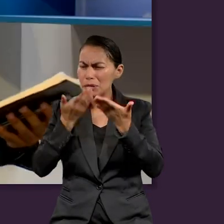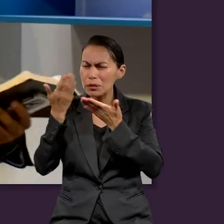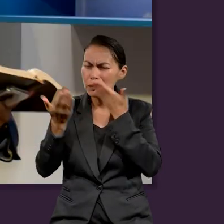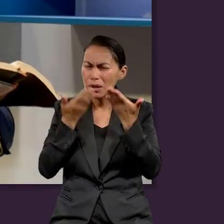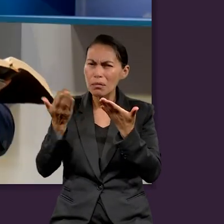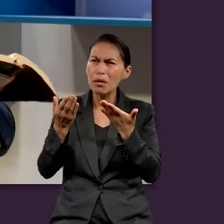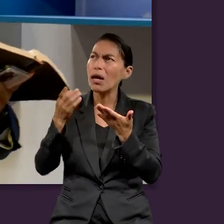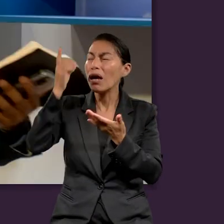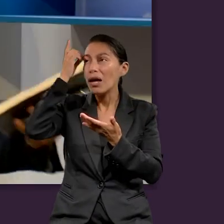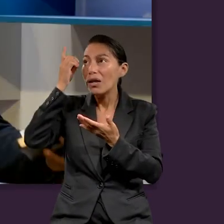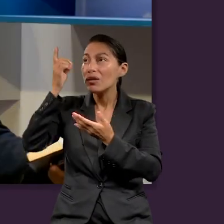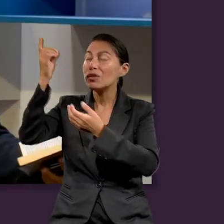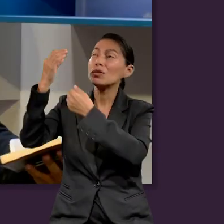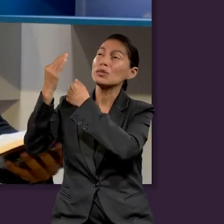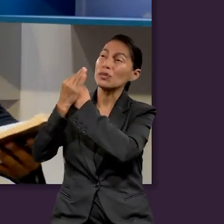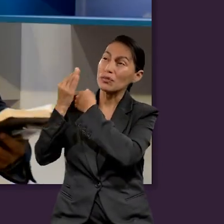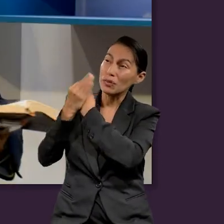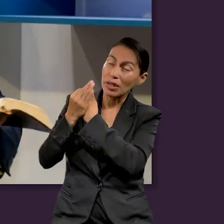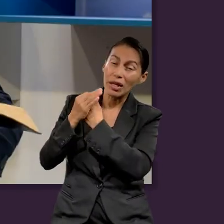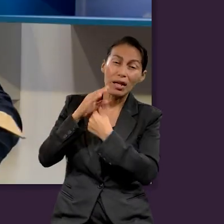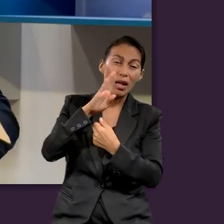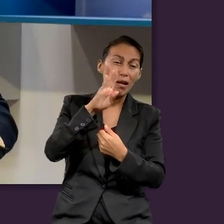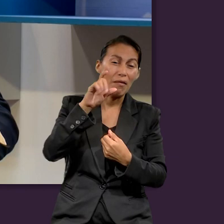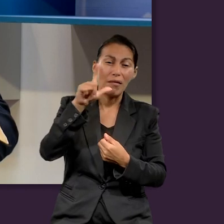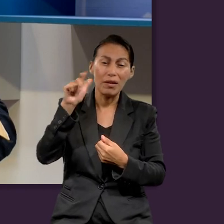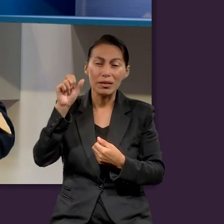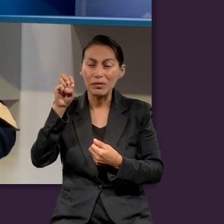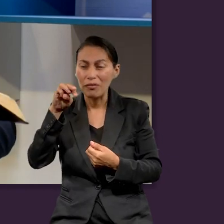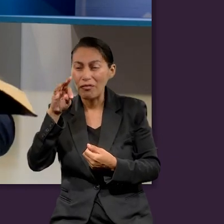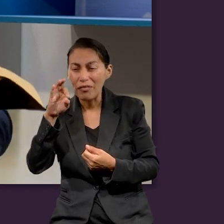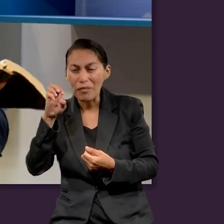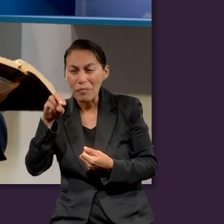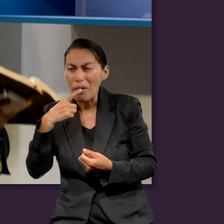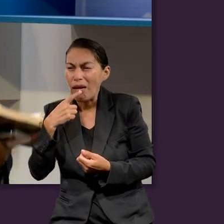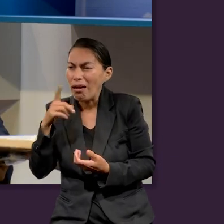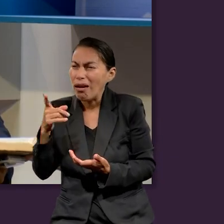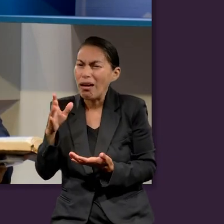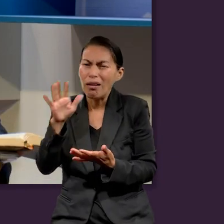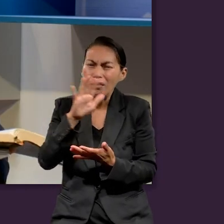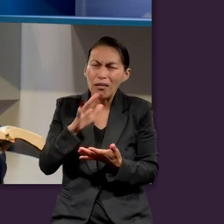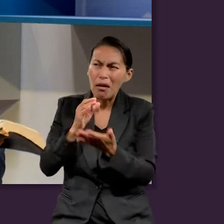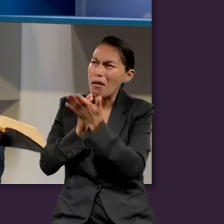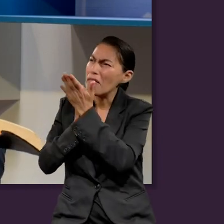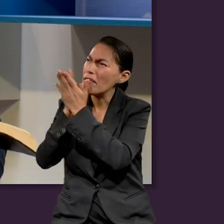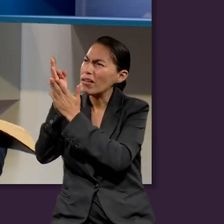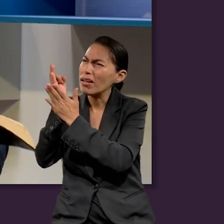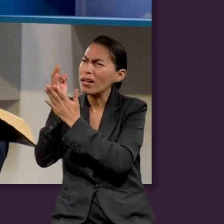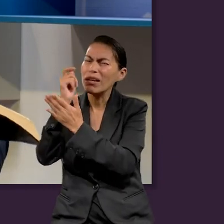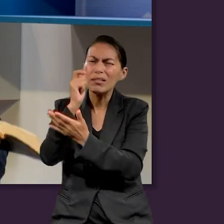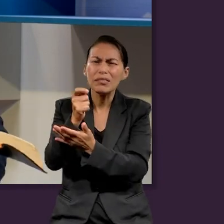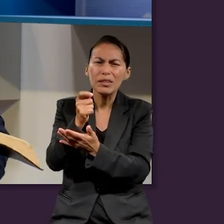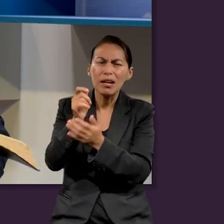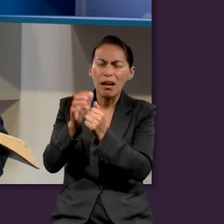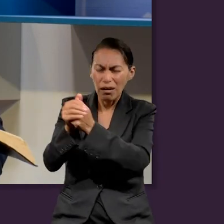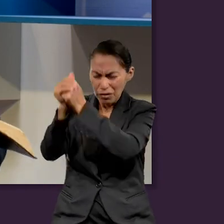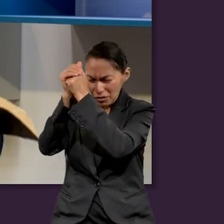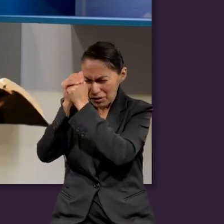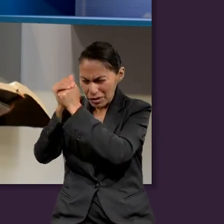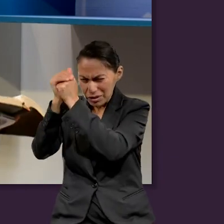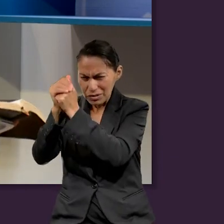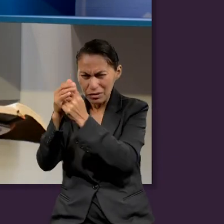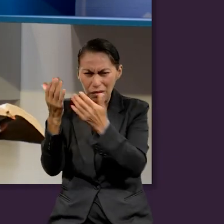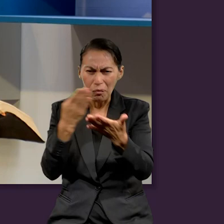en base a la mediación en base a la blasfemia en base a la lealtad ahora la adoración